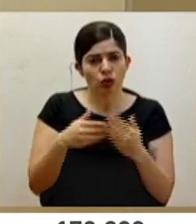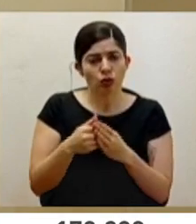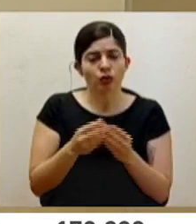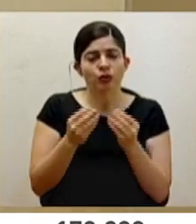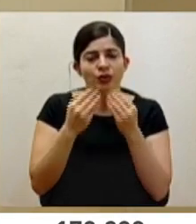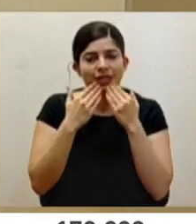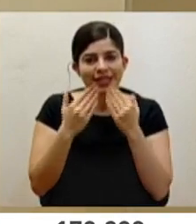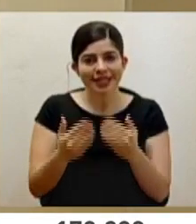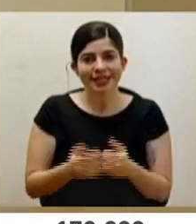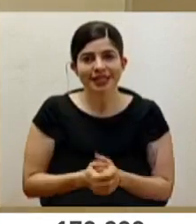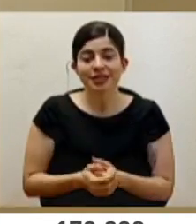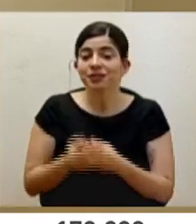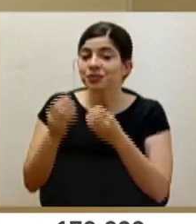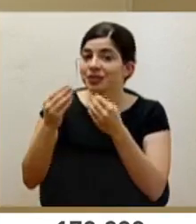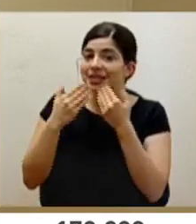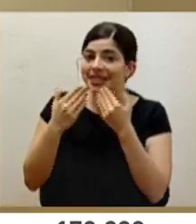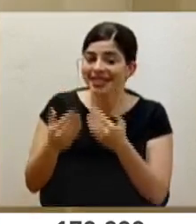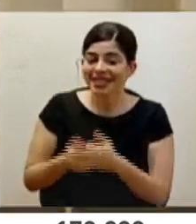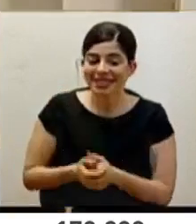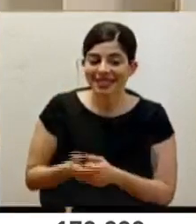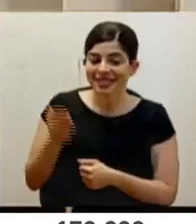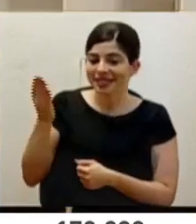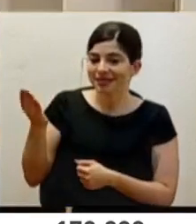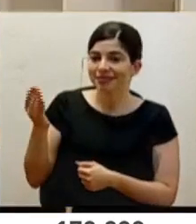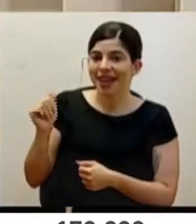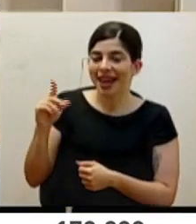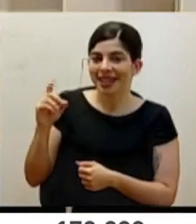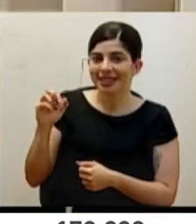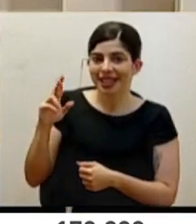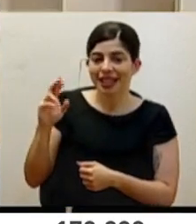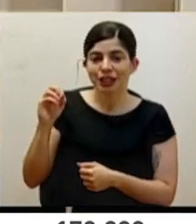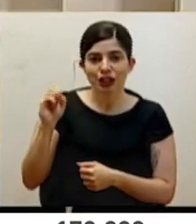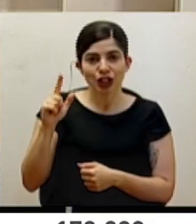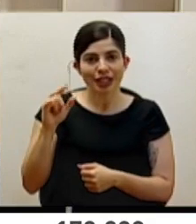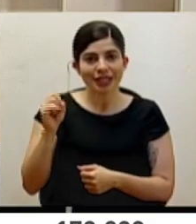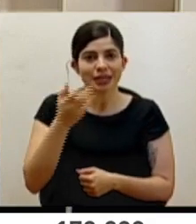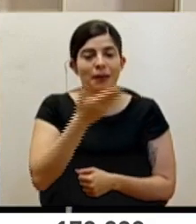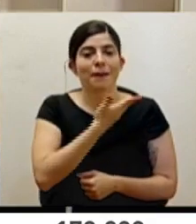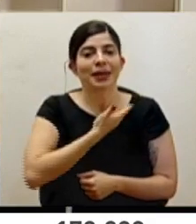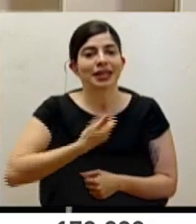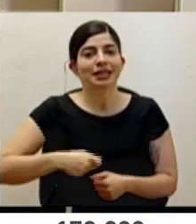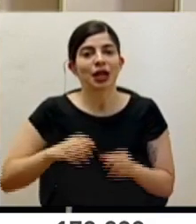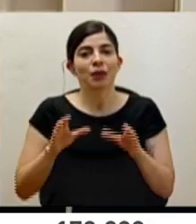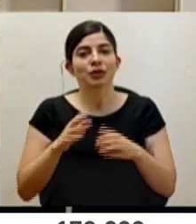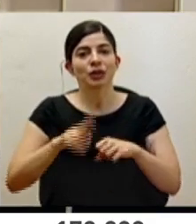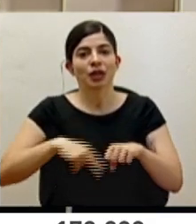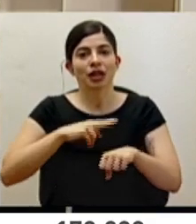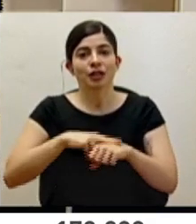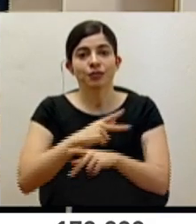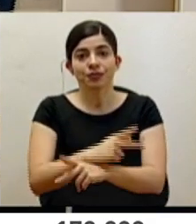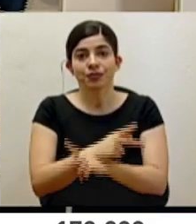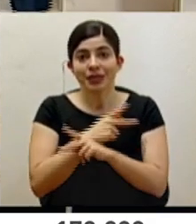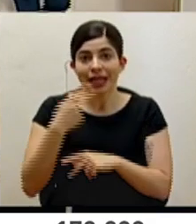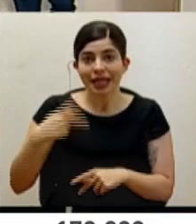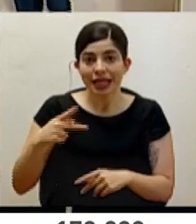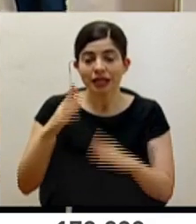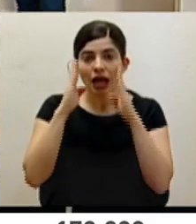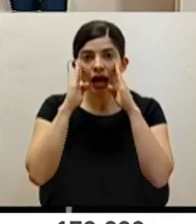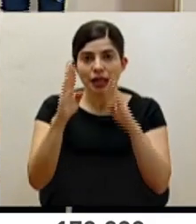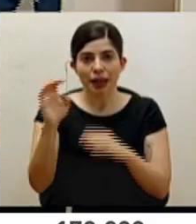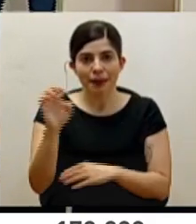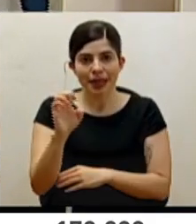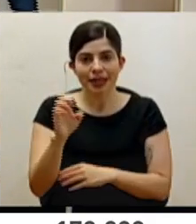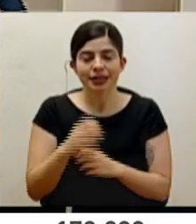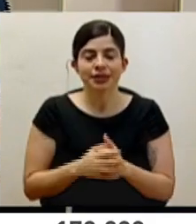gracias. Muchísimas gracias a don Alexander Solís, presidente de la Comisión Nacional de Prevención de Riesgos y Atención